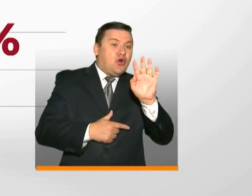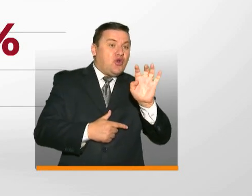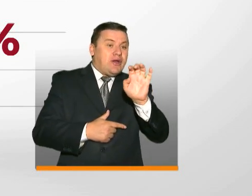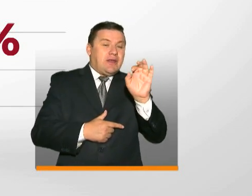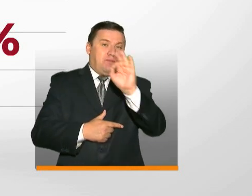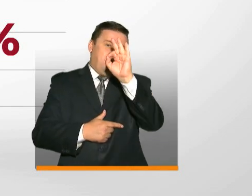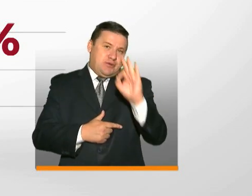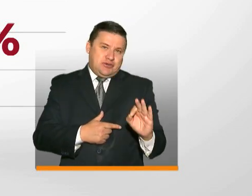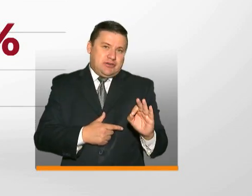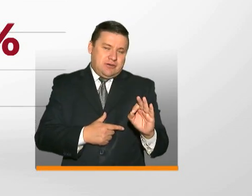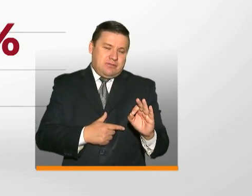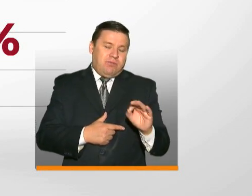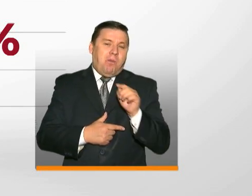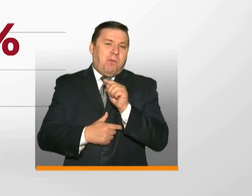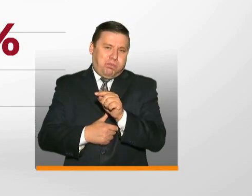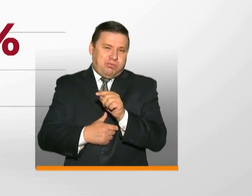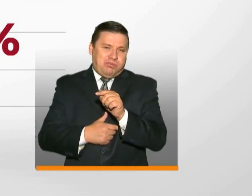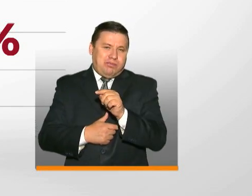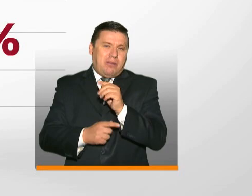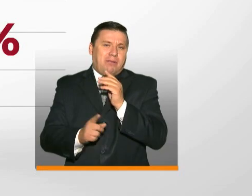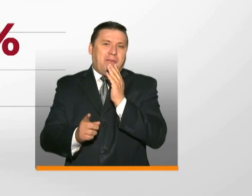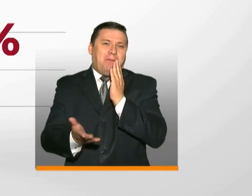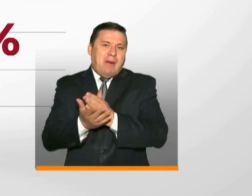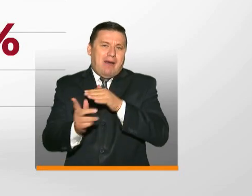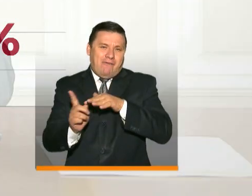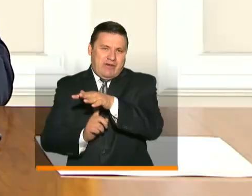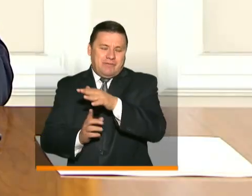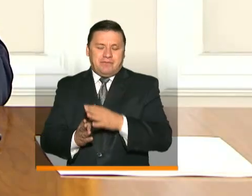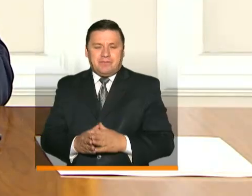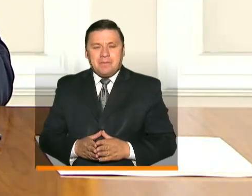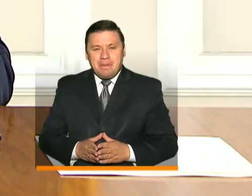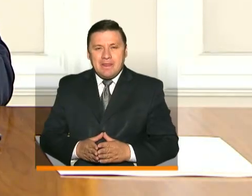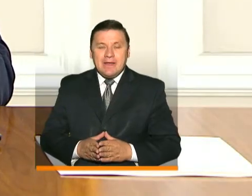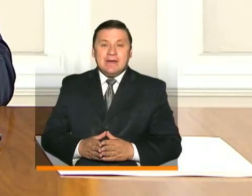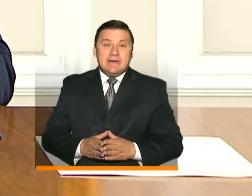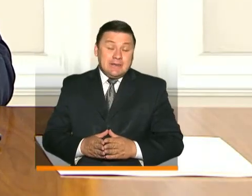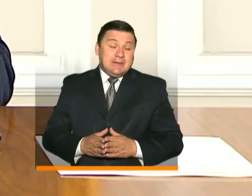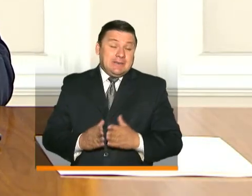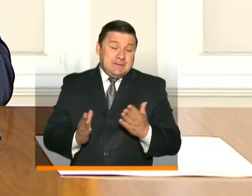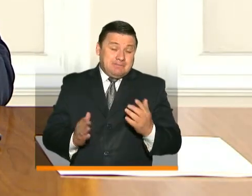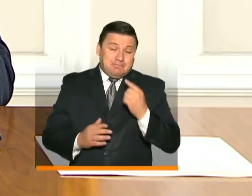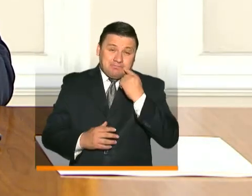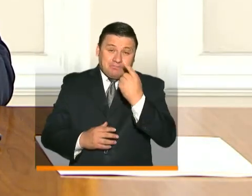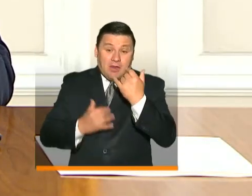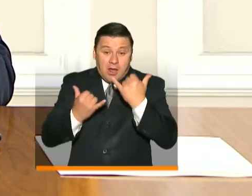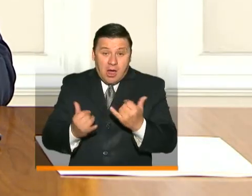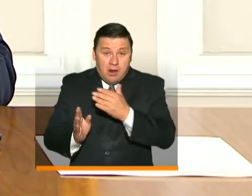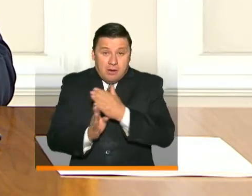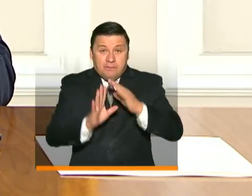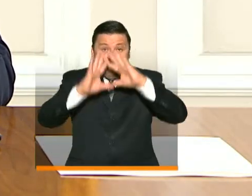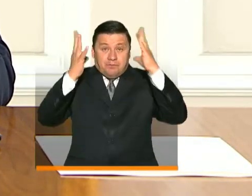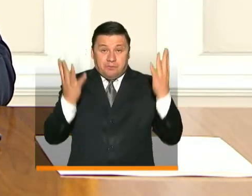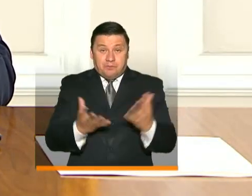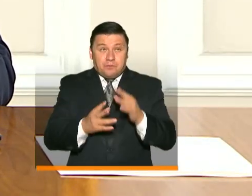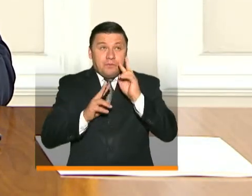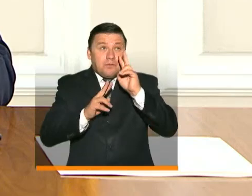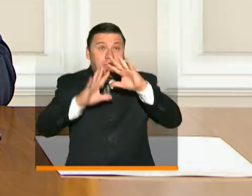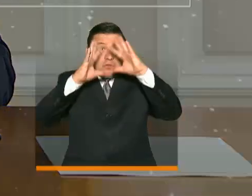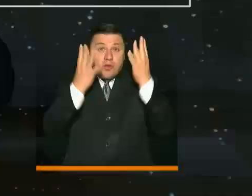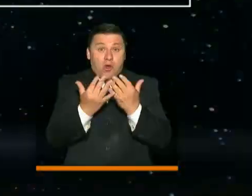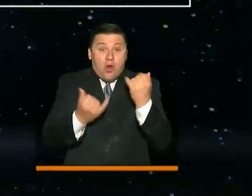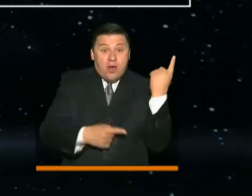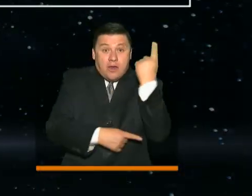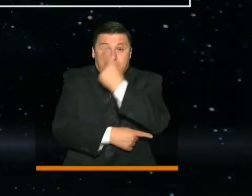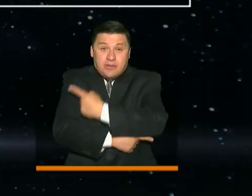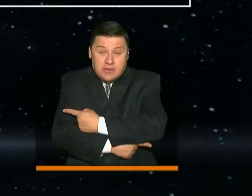0.99% de los casos positivos. Y cuando miramos el panorama mundial, encontramos que para el día de